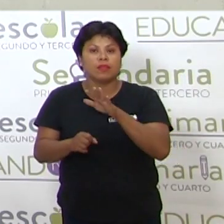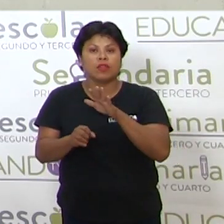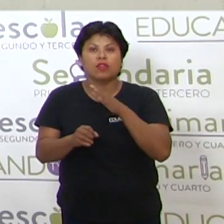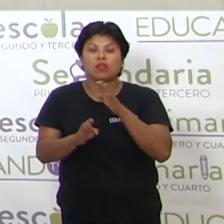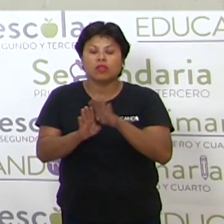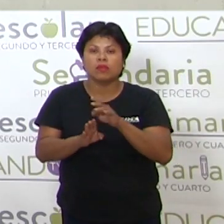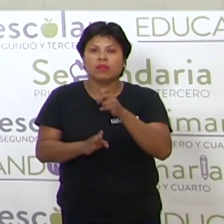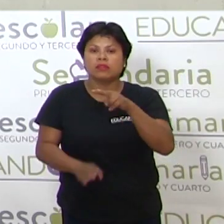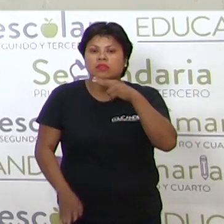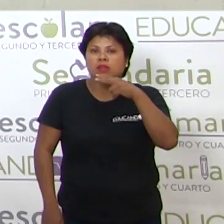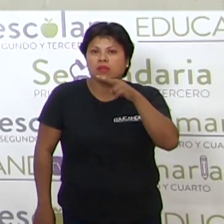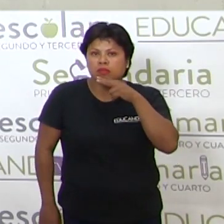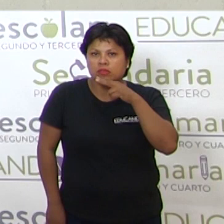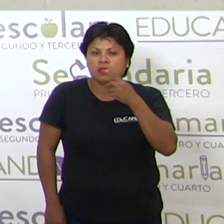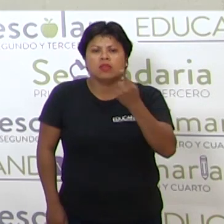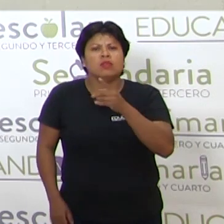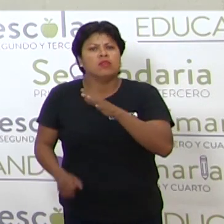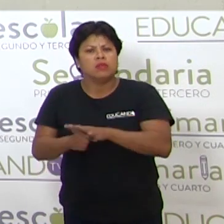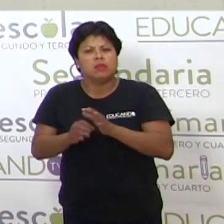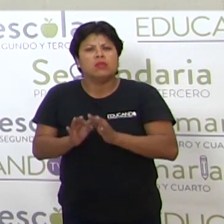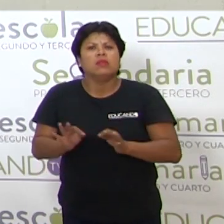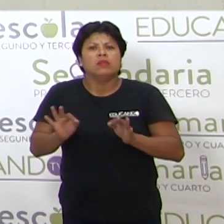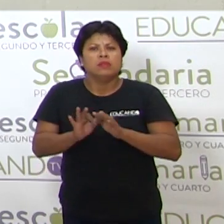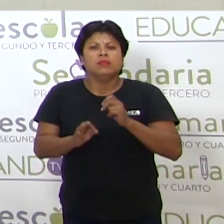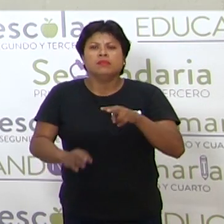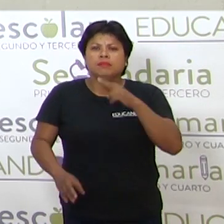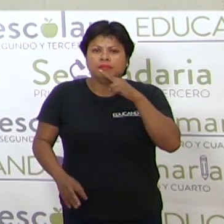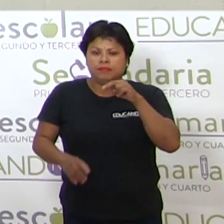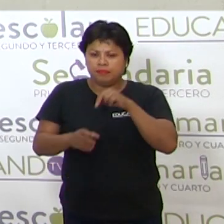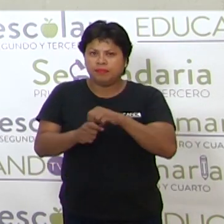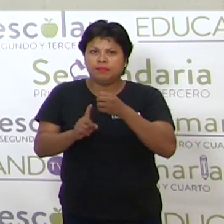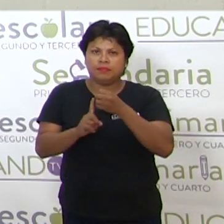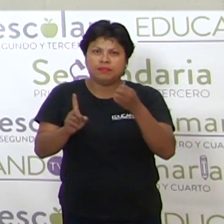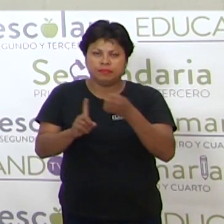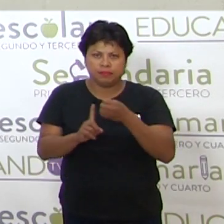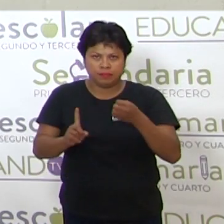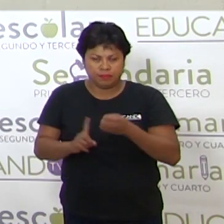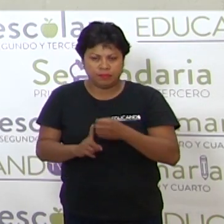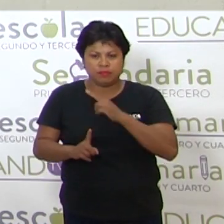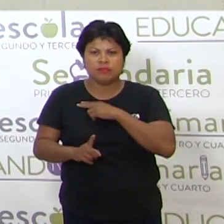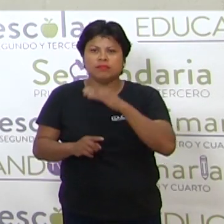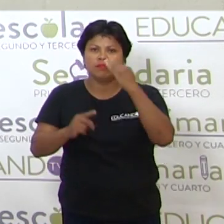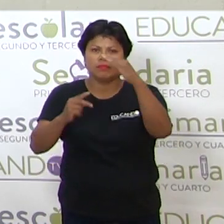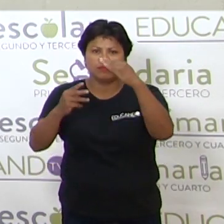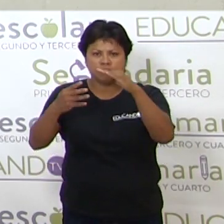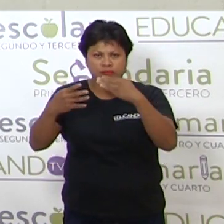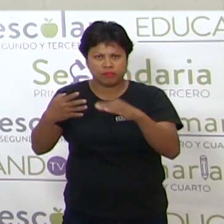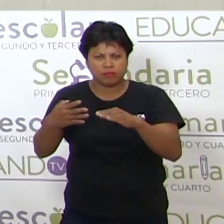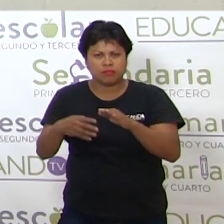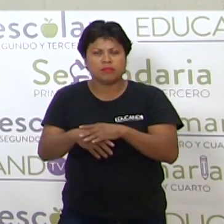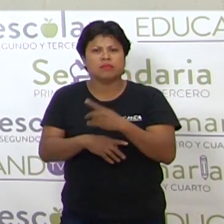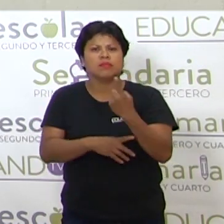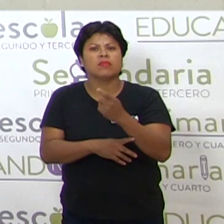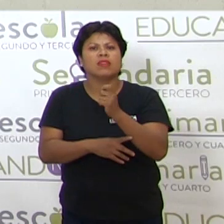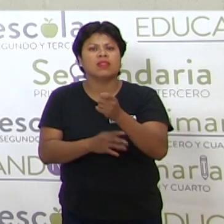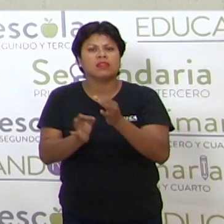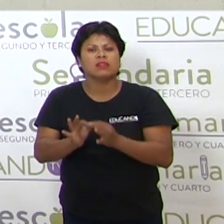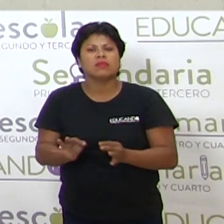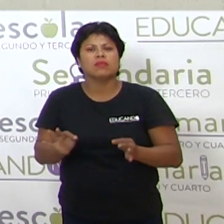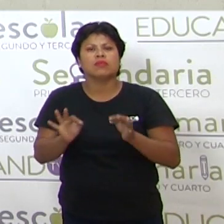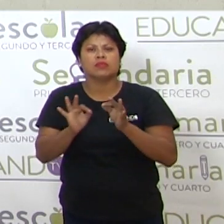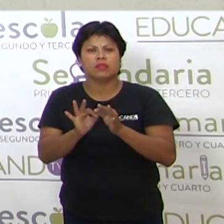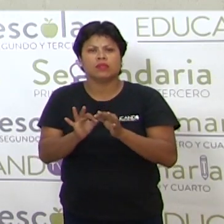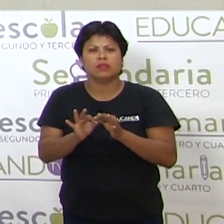verbos qué función tiene un verbo en una oración vamos a señalar por qué es tan importante